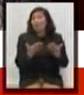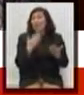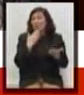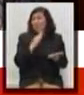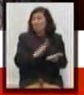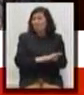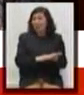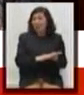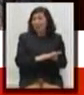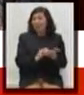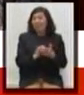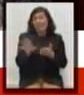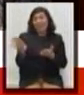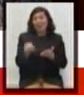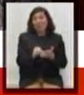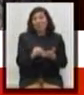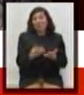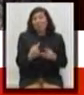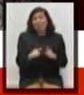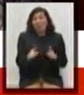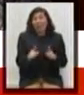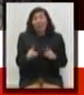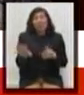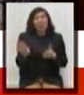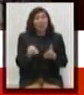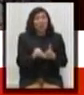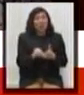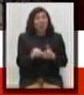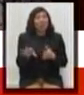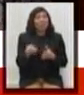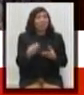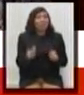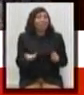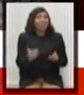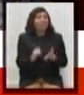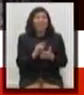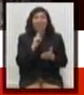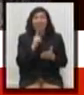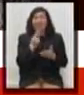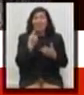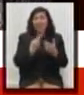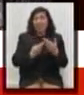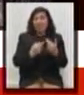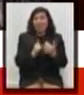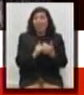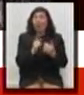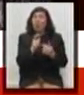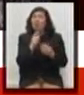o malas las que se copian, ¿no? Pero el hecho de copiar, imitar, es